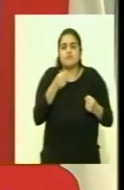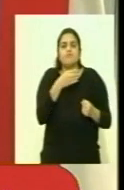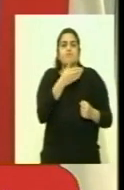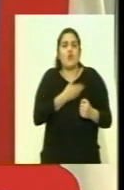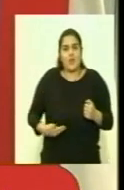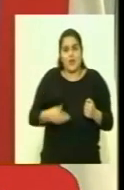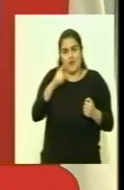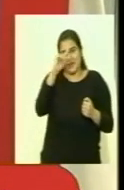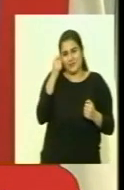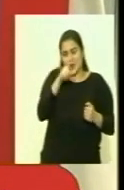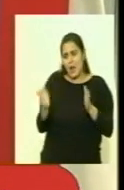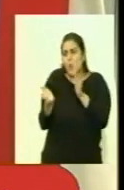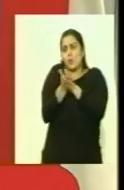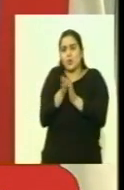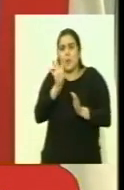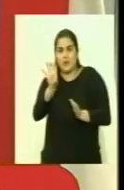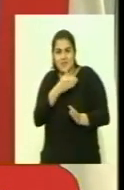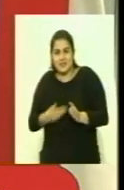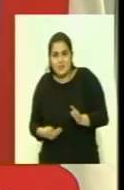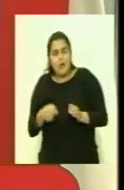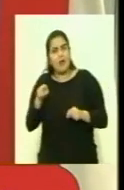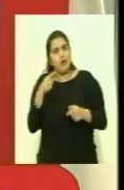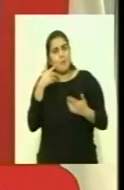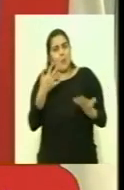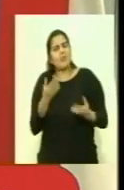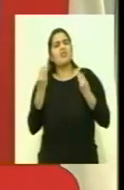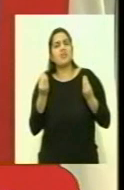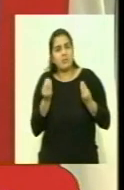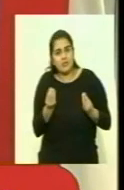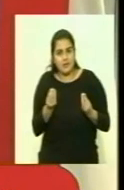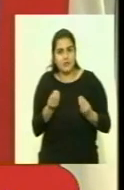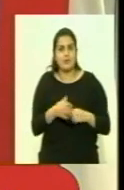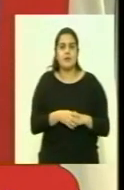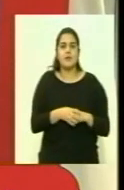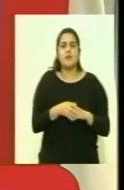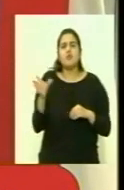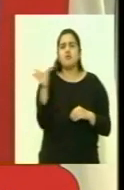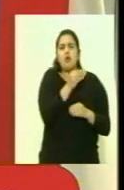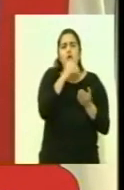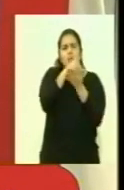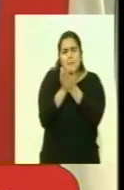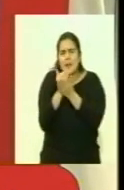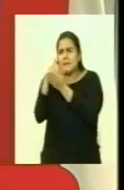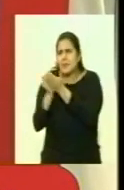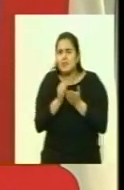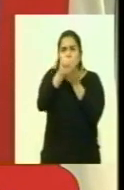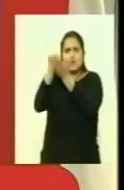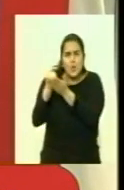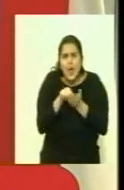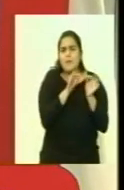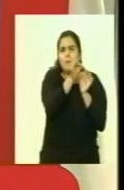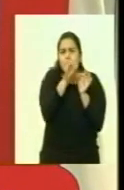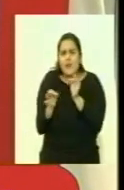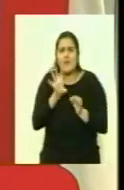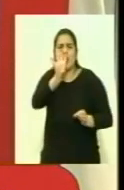Nacional hace junto con la provincia, nos está indicando que hay en todos los departamentos, en todas las ciudades y en todos los